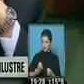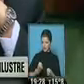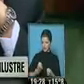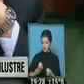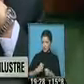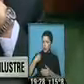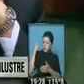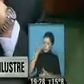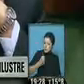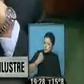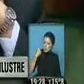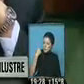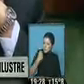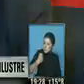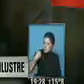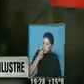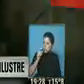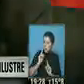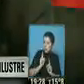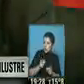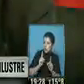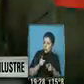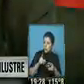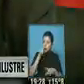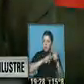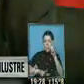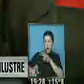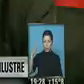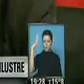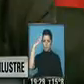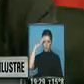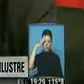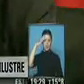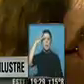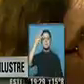inquebrantable lucha y constancia por la memoria, la verdad y la justicia.